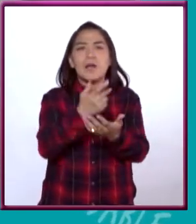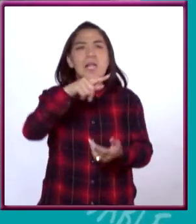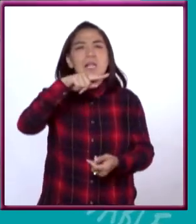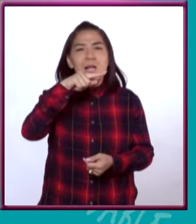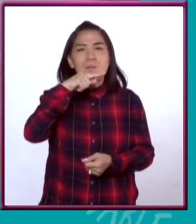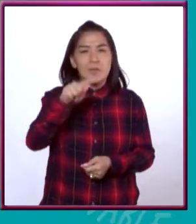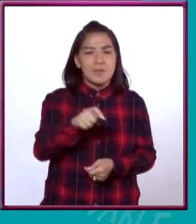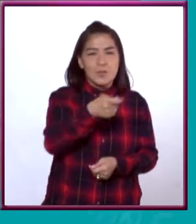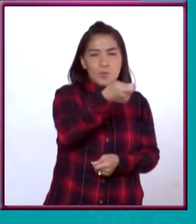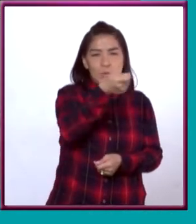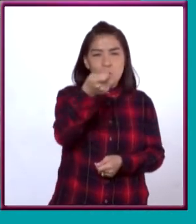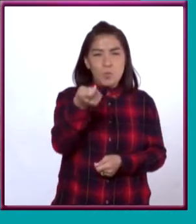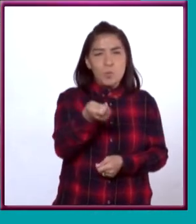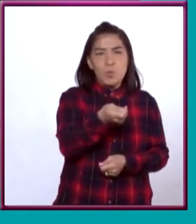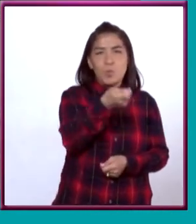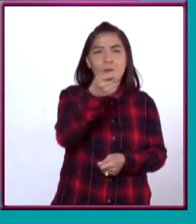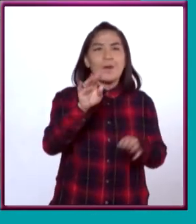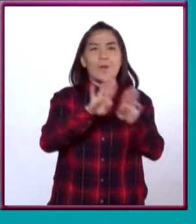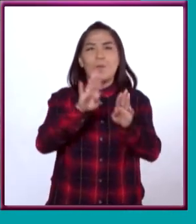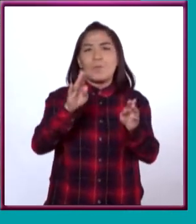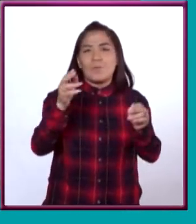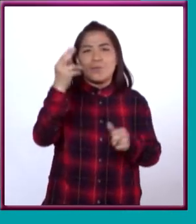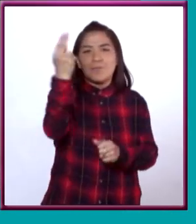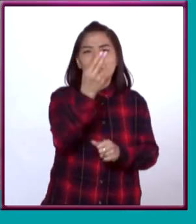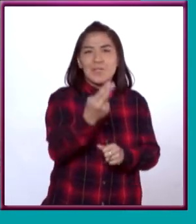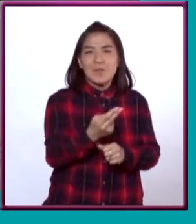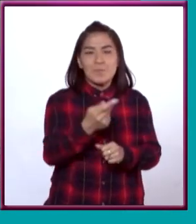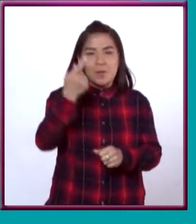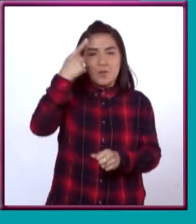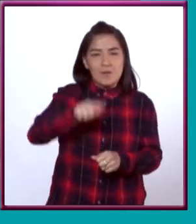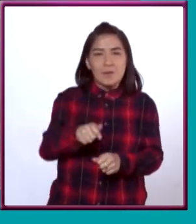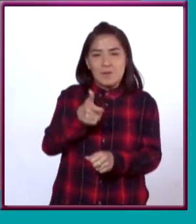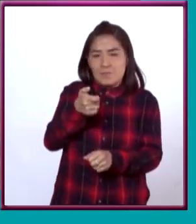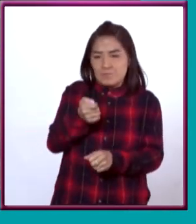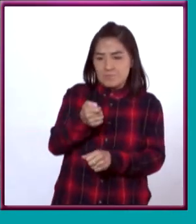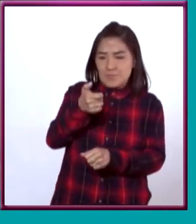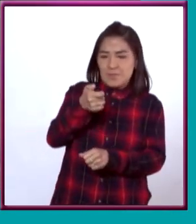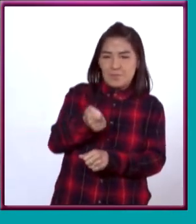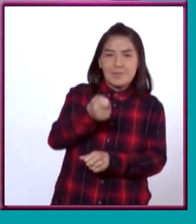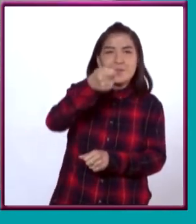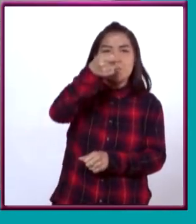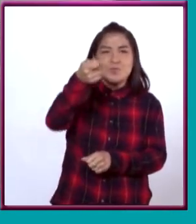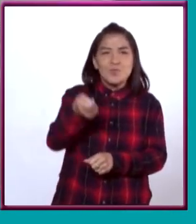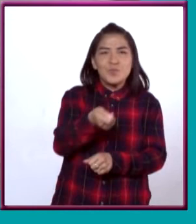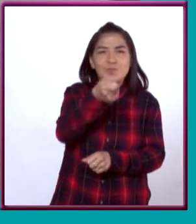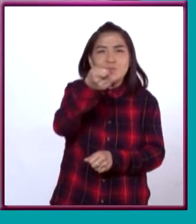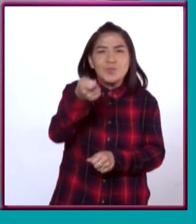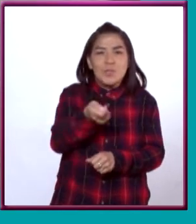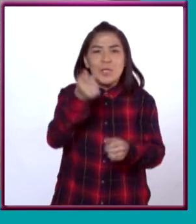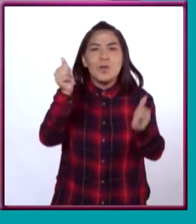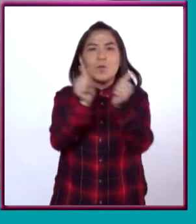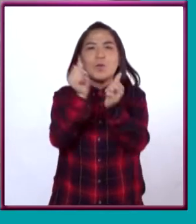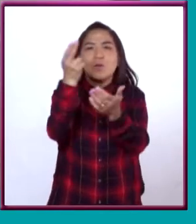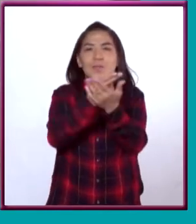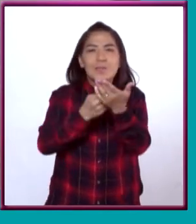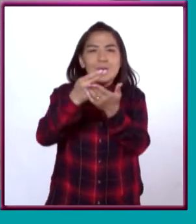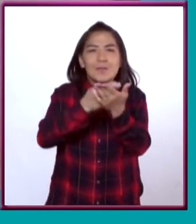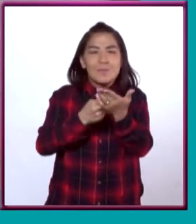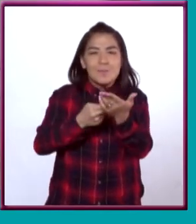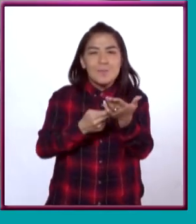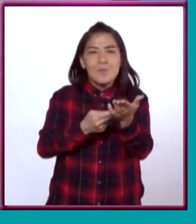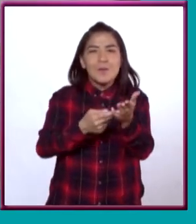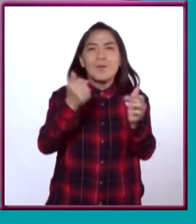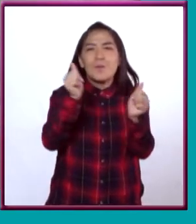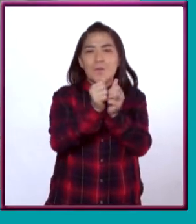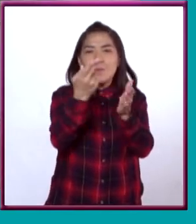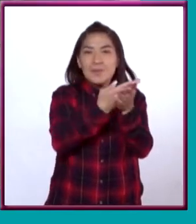lápiz óptico para dibujar en la pantalla, con comandos y botones que establecían parámetros de posición.